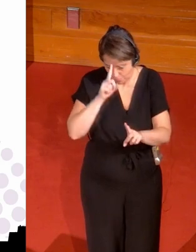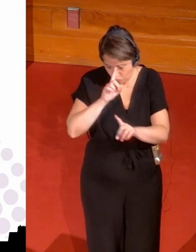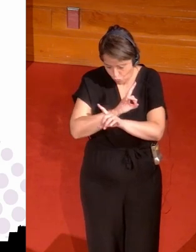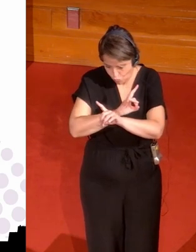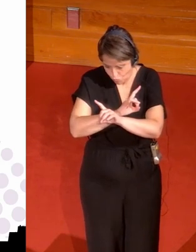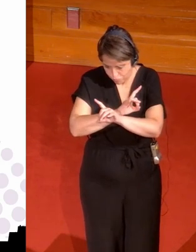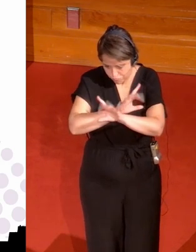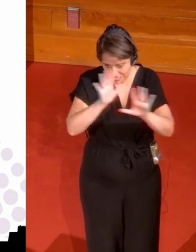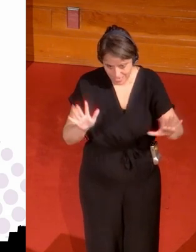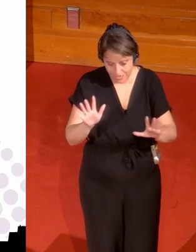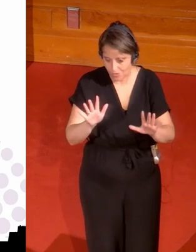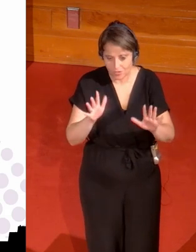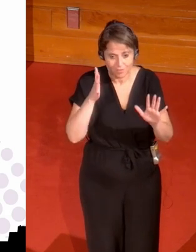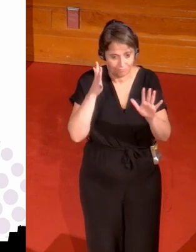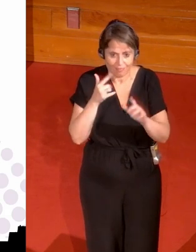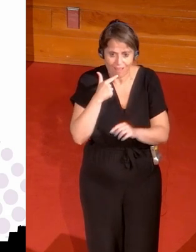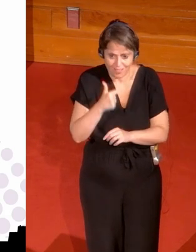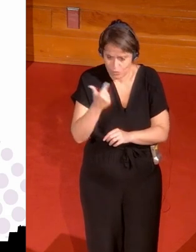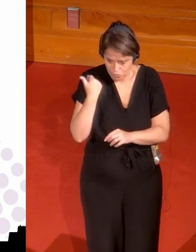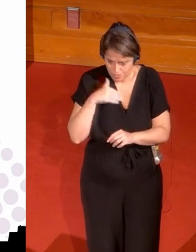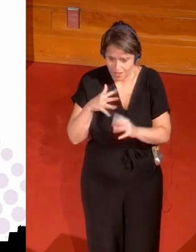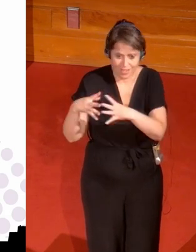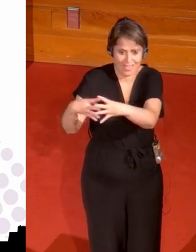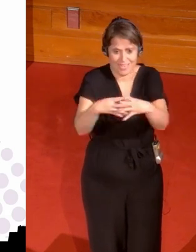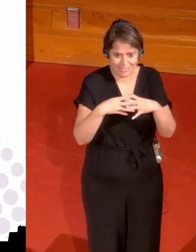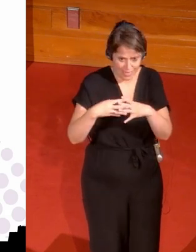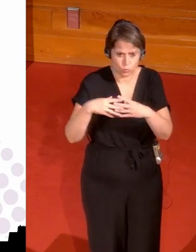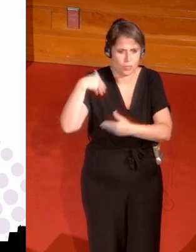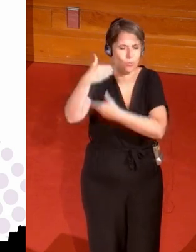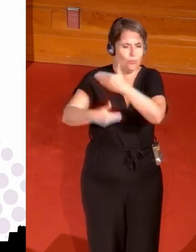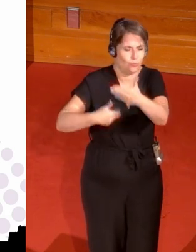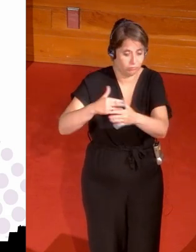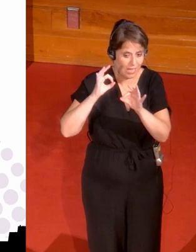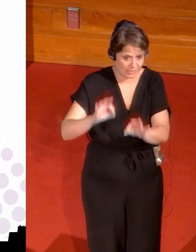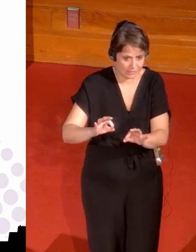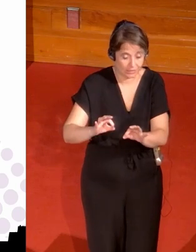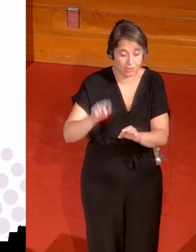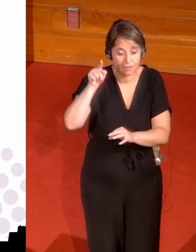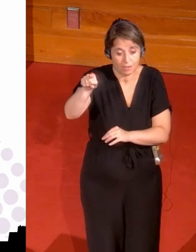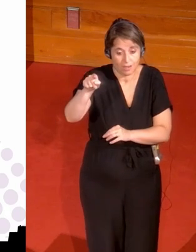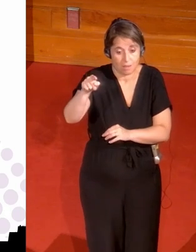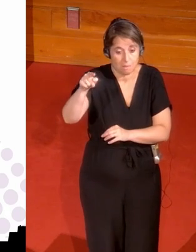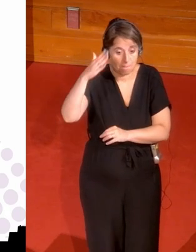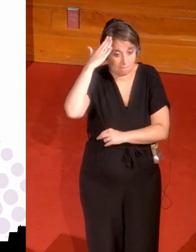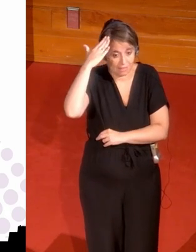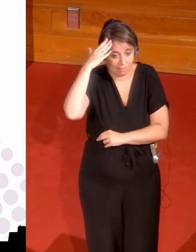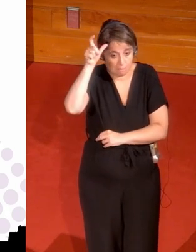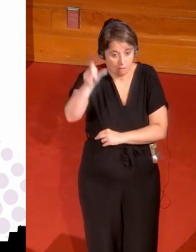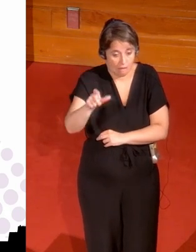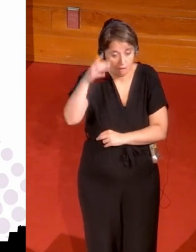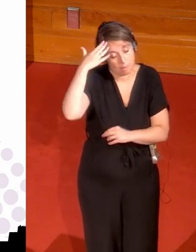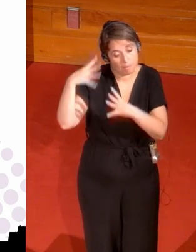y además es es Es declarado y va a seguir siendo así durante mucho tiempo es el principal padrino el